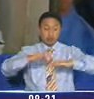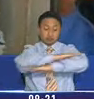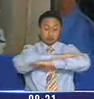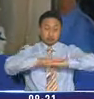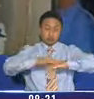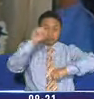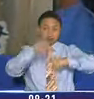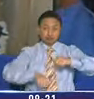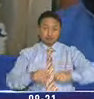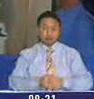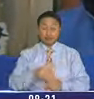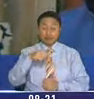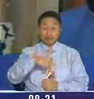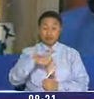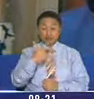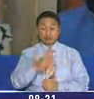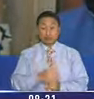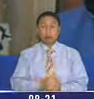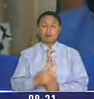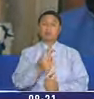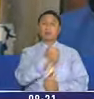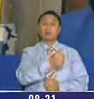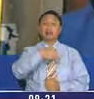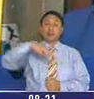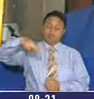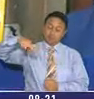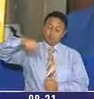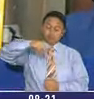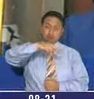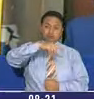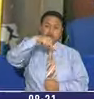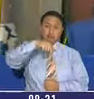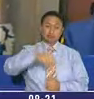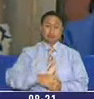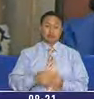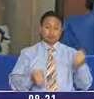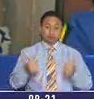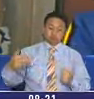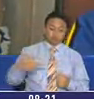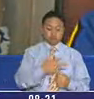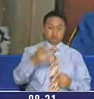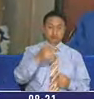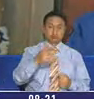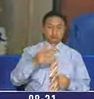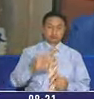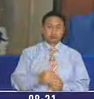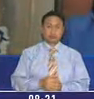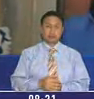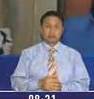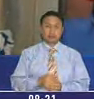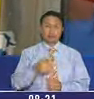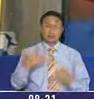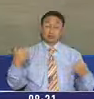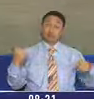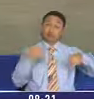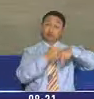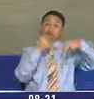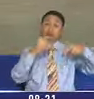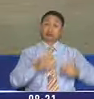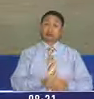pavimento, es terrible, incluso hasta para los peatones es difícil, a veces los carros por hacerse un lado, pues a veces puede pasar hasta un